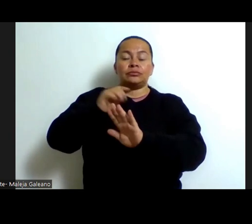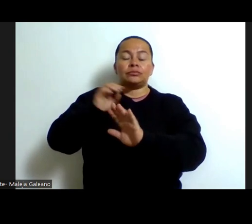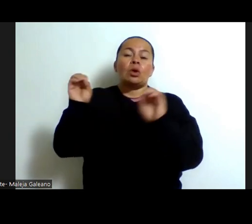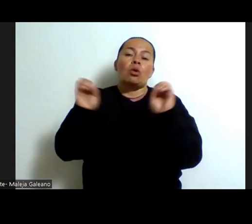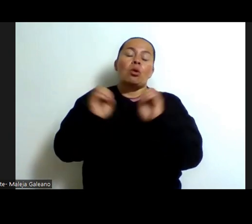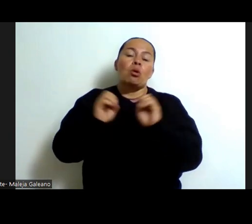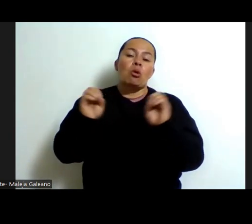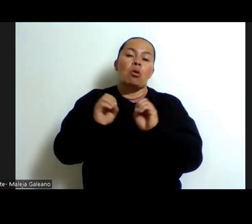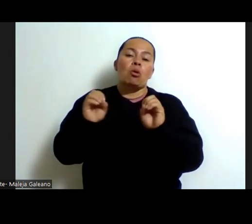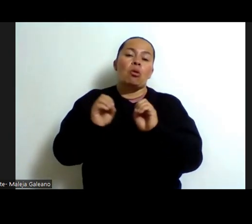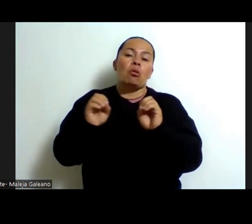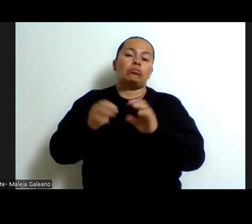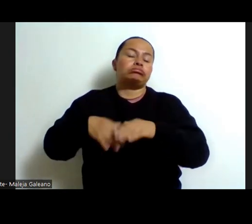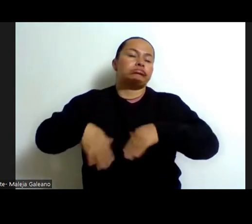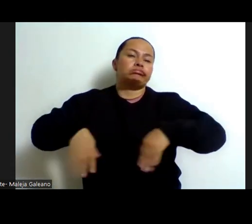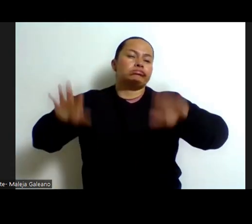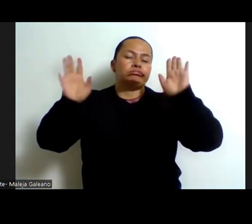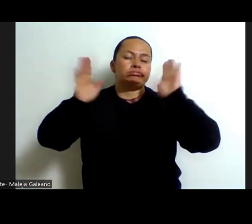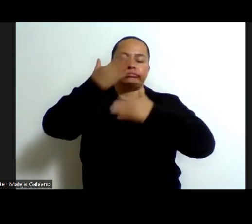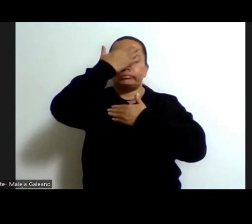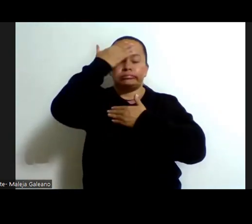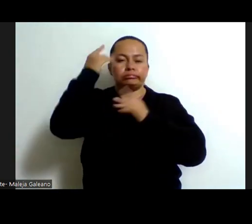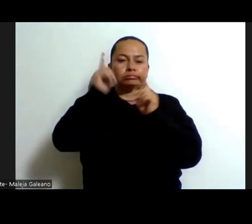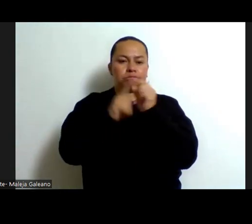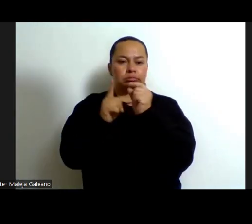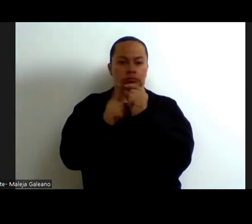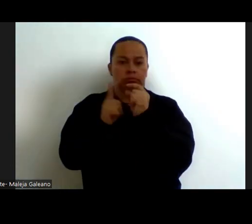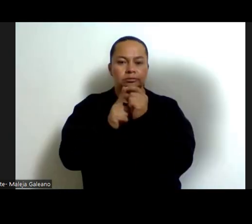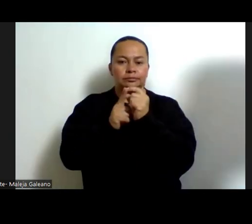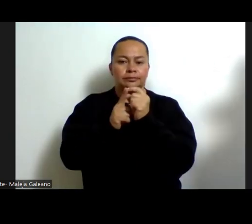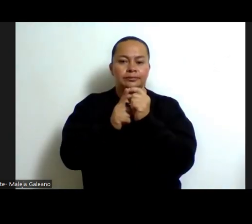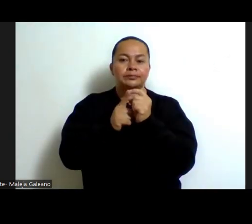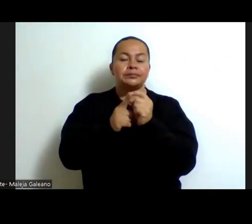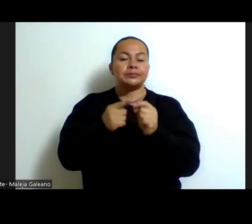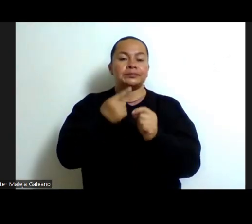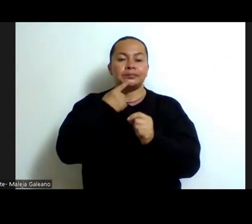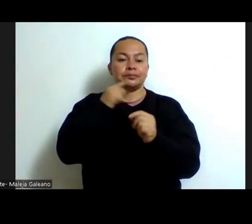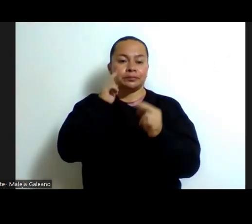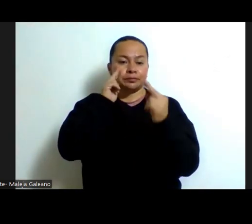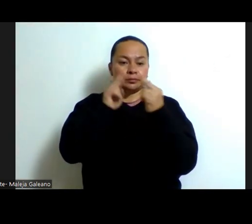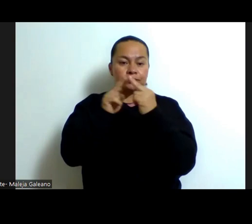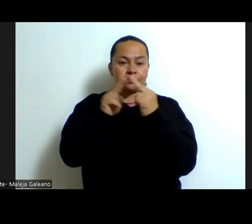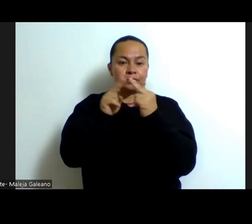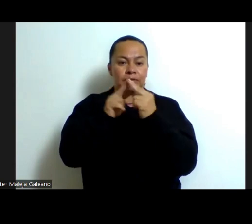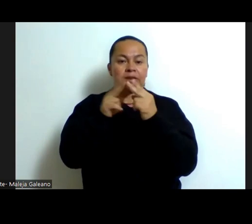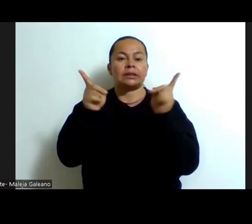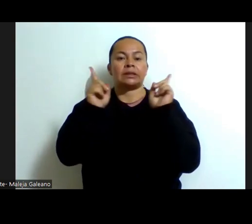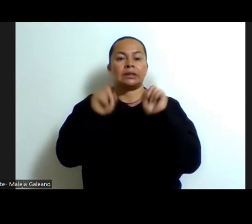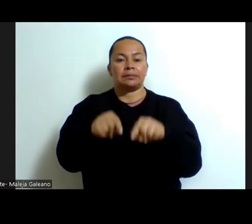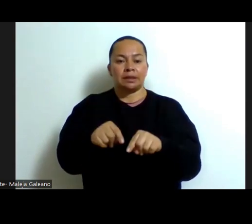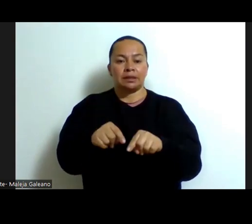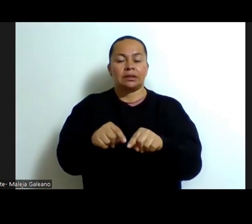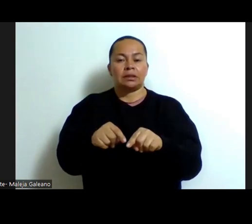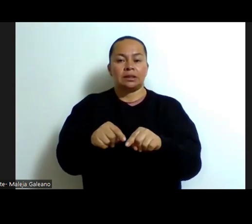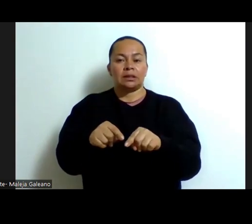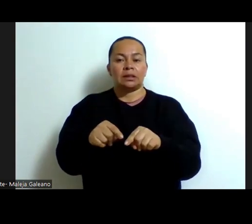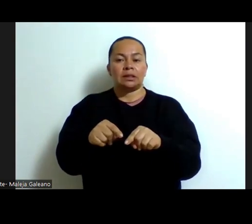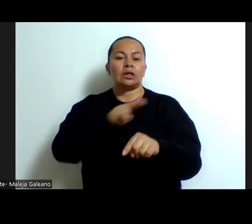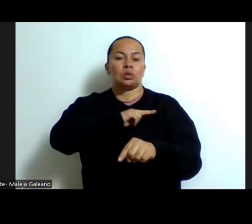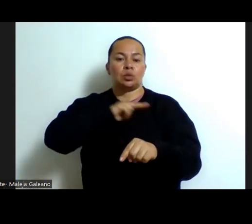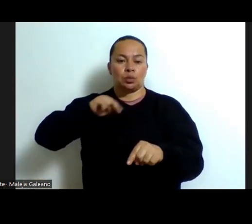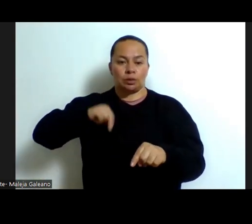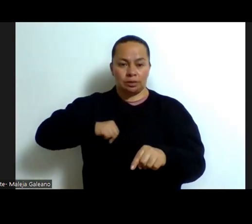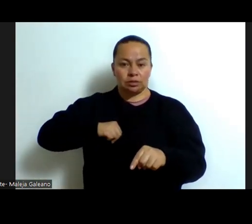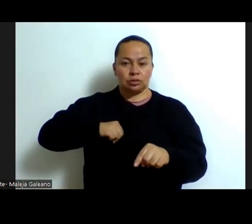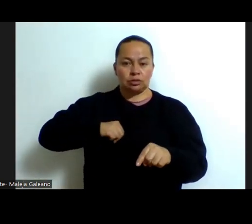este bueno olvidé la palabra han han desconocido también que nu nuestros